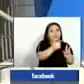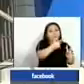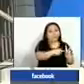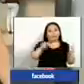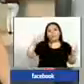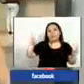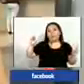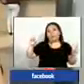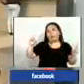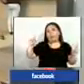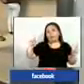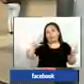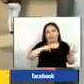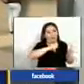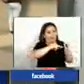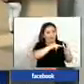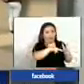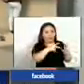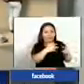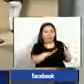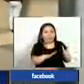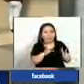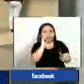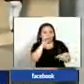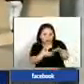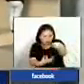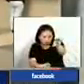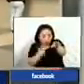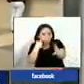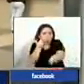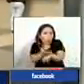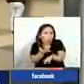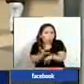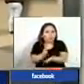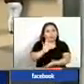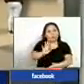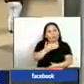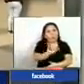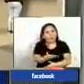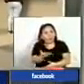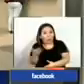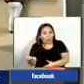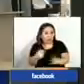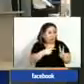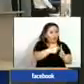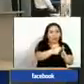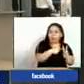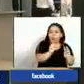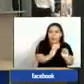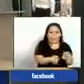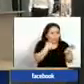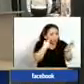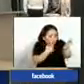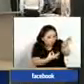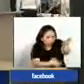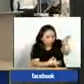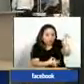Jenkins. De acuerdo a la sección de Providad de la Corte Suprema de Justicia, la pareja no pudo justificar